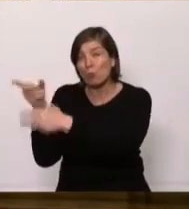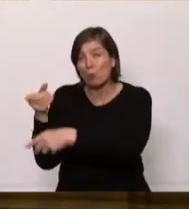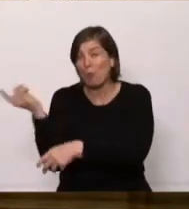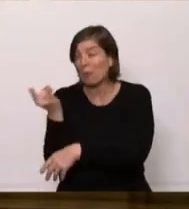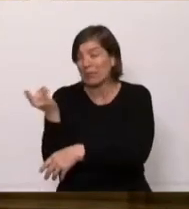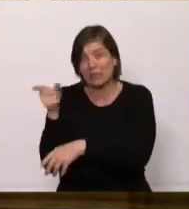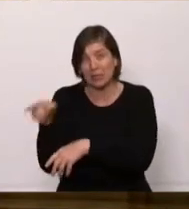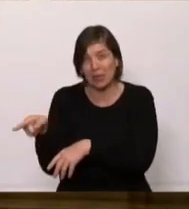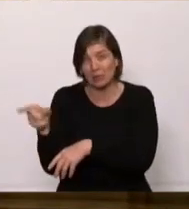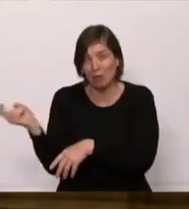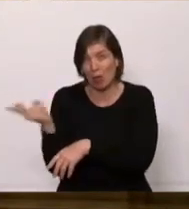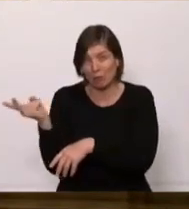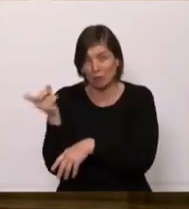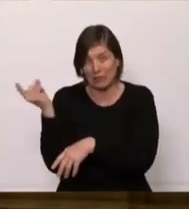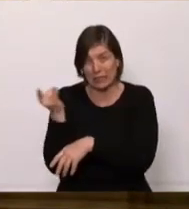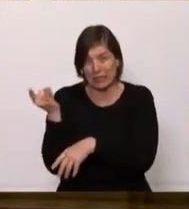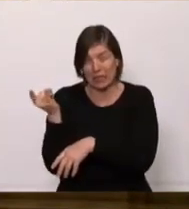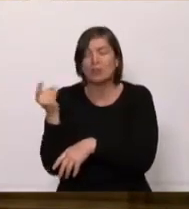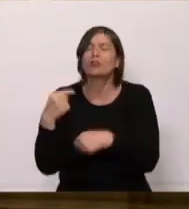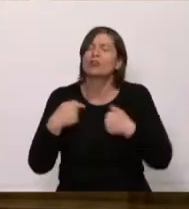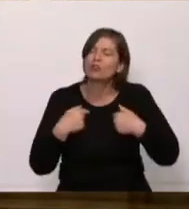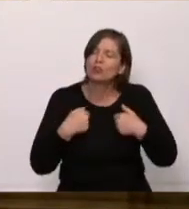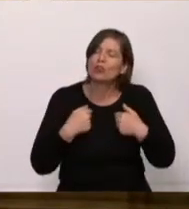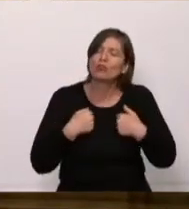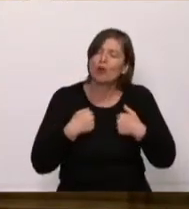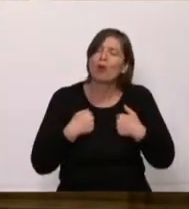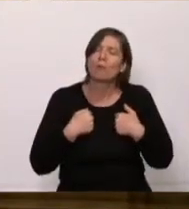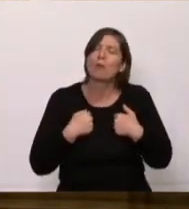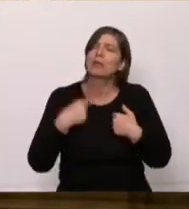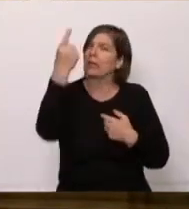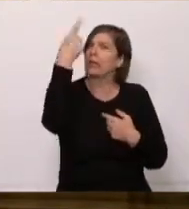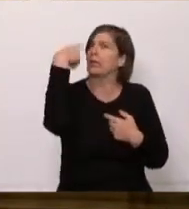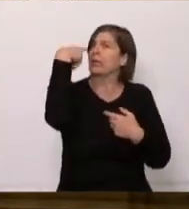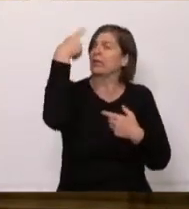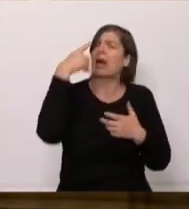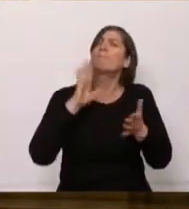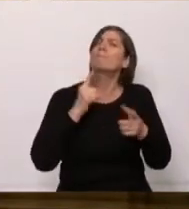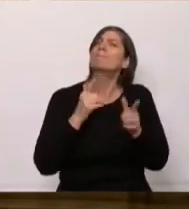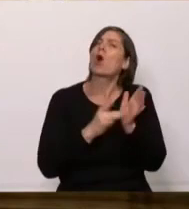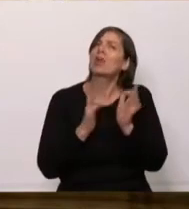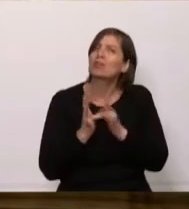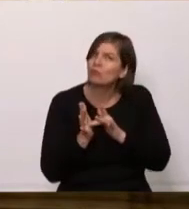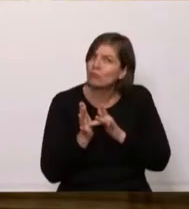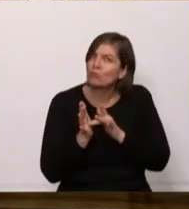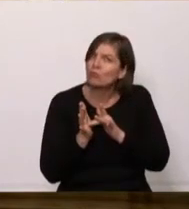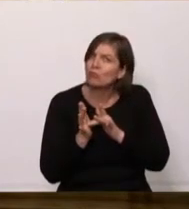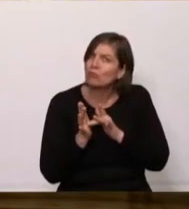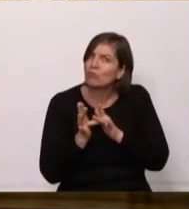herodianos: hipócritas. Si nos tuviésemos que dejar retar por Jesús,